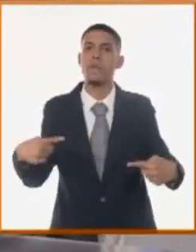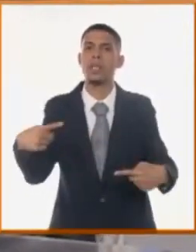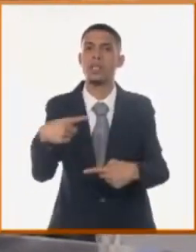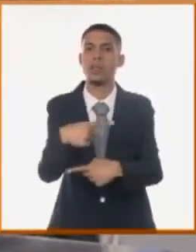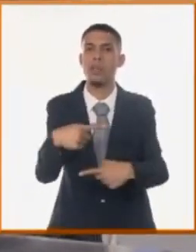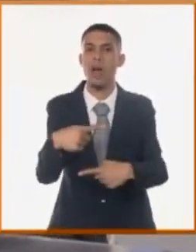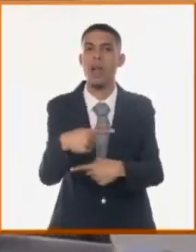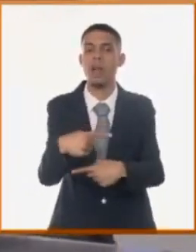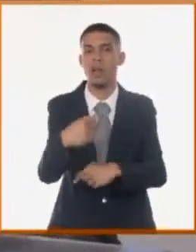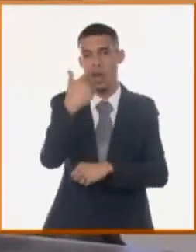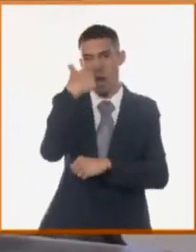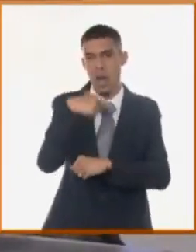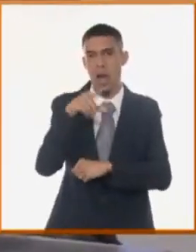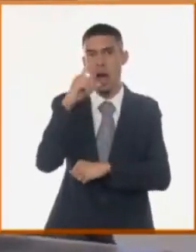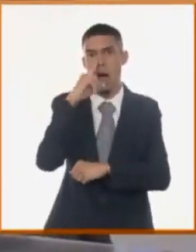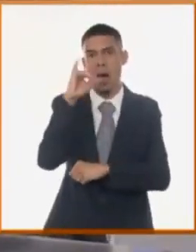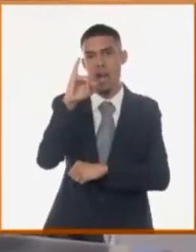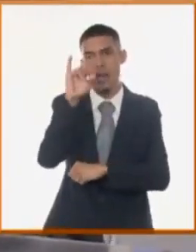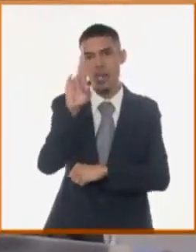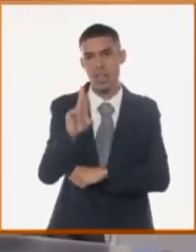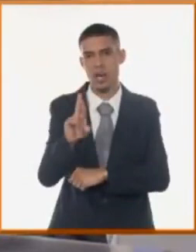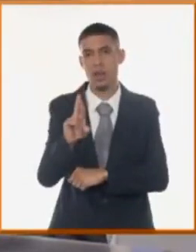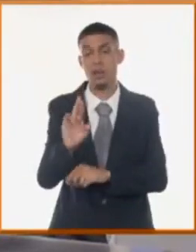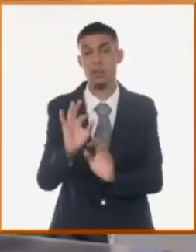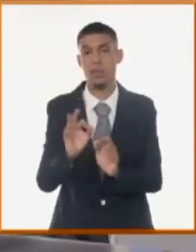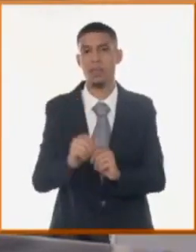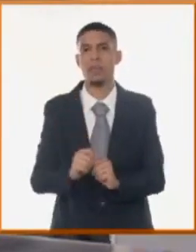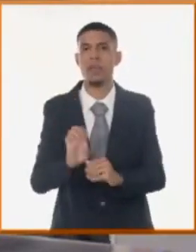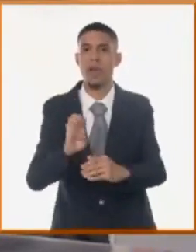la innovación, como tú bien decías, una empresa